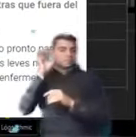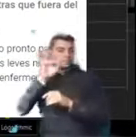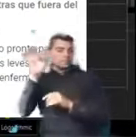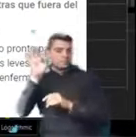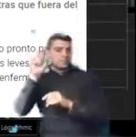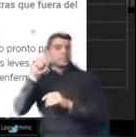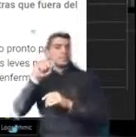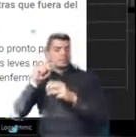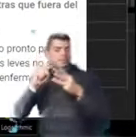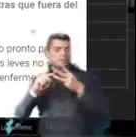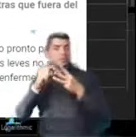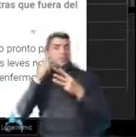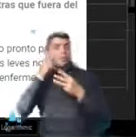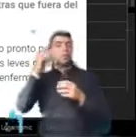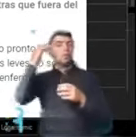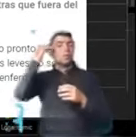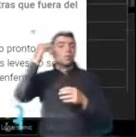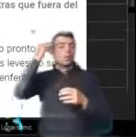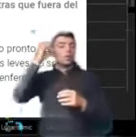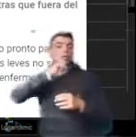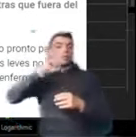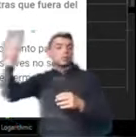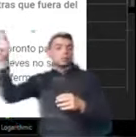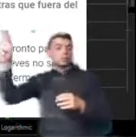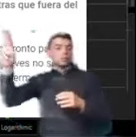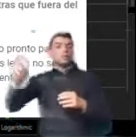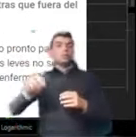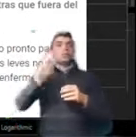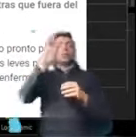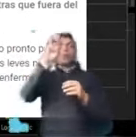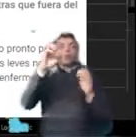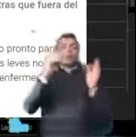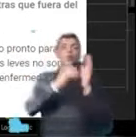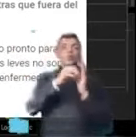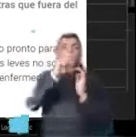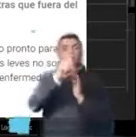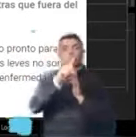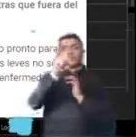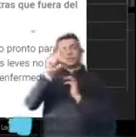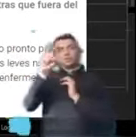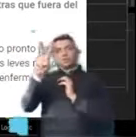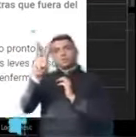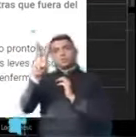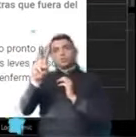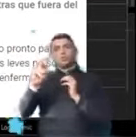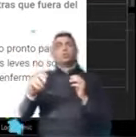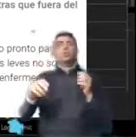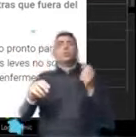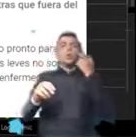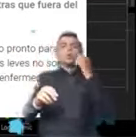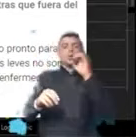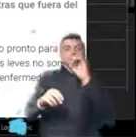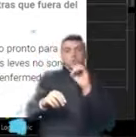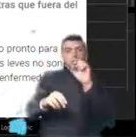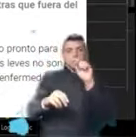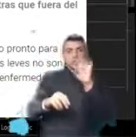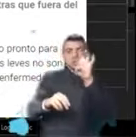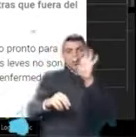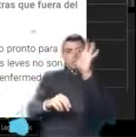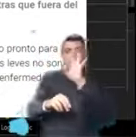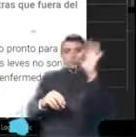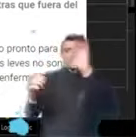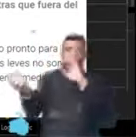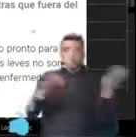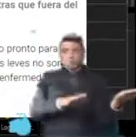Sur, que a pesar de que hay 8.162 casos, apenas tiene una mortalidad del 0.9%. ¿Y por qué se da esta mortalidad